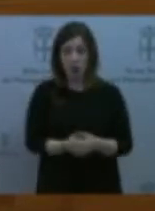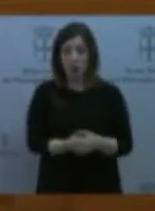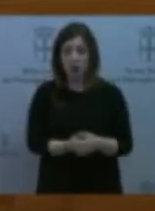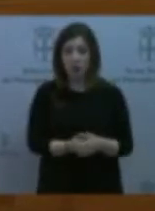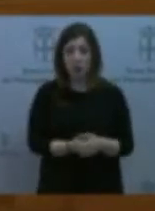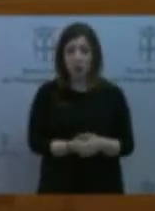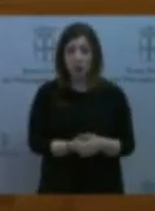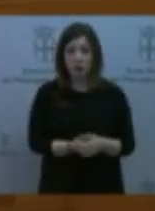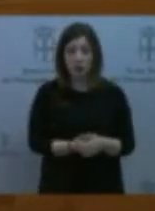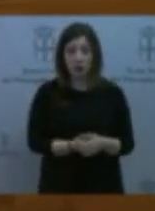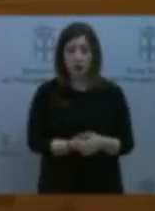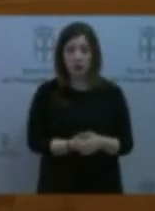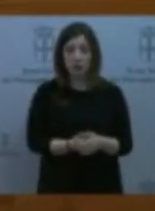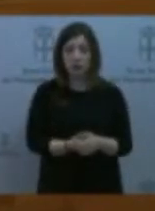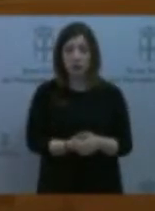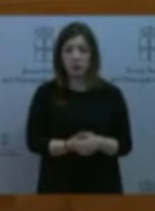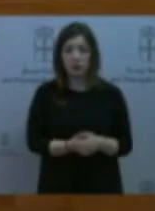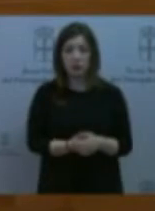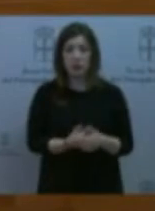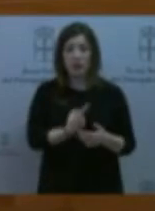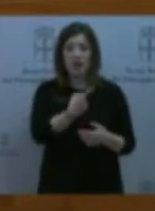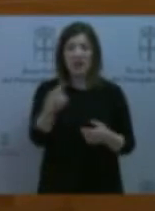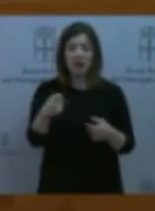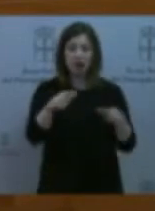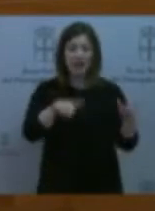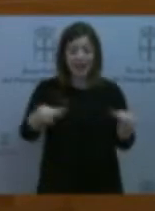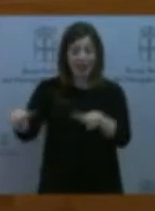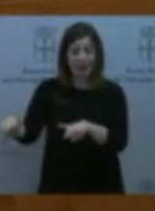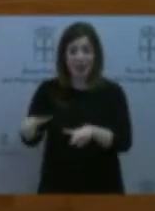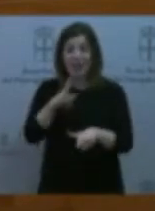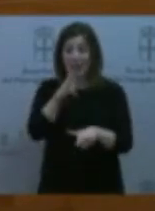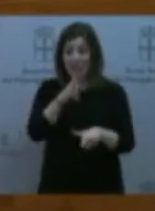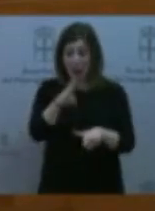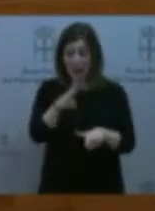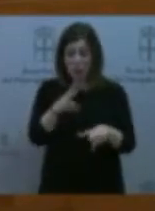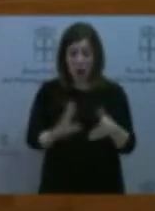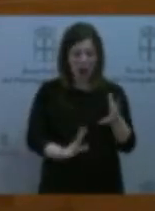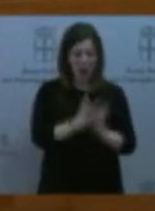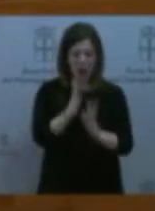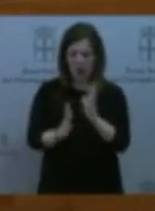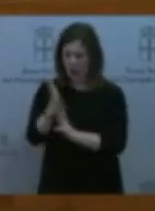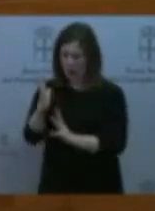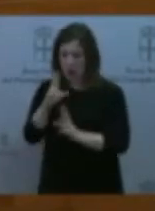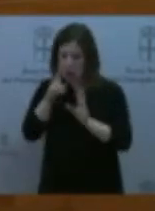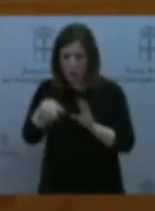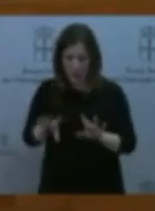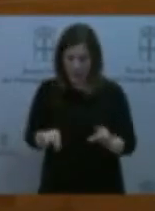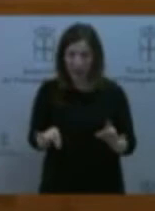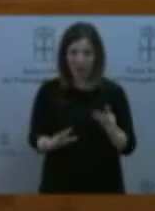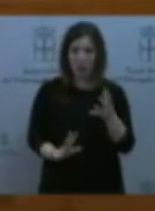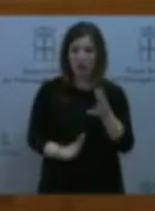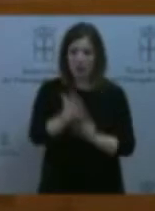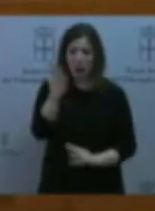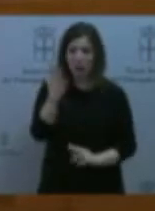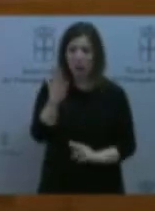cientos de hectáreas calcinadas, llenas de piedras, que no valen para nada, que no generan más que pobreza, que no generan